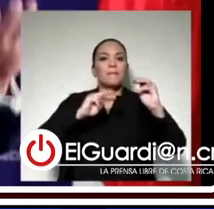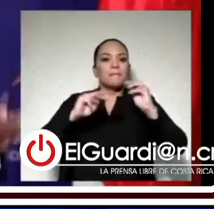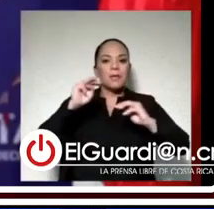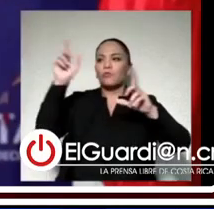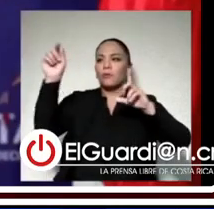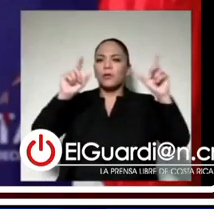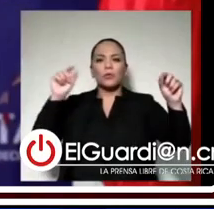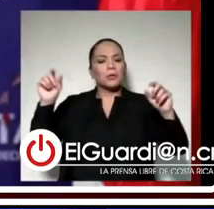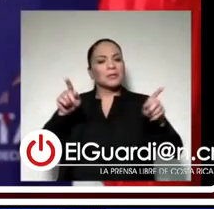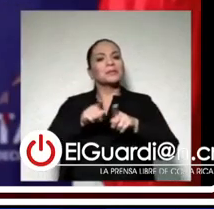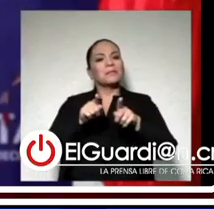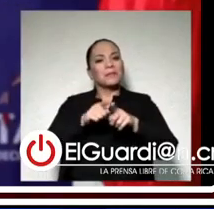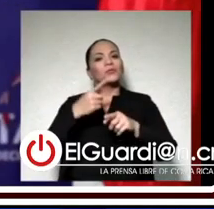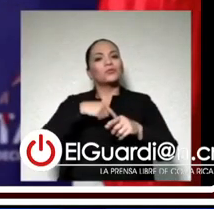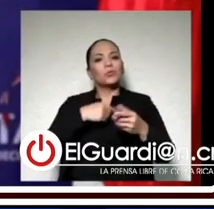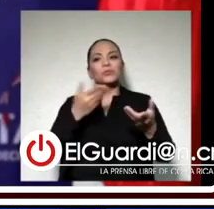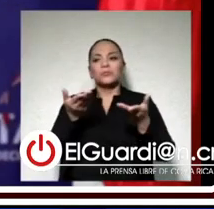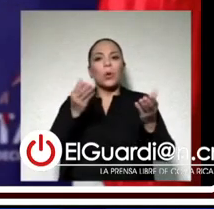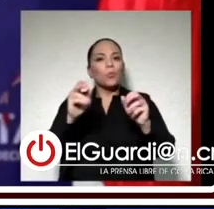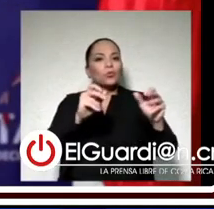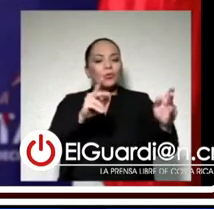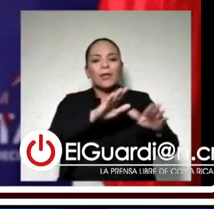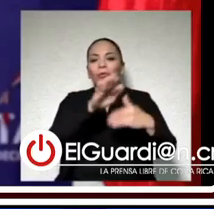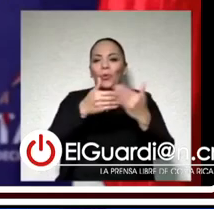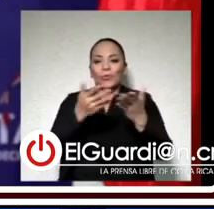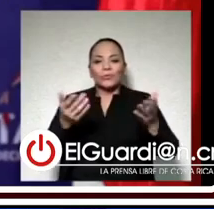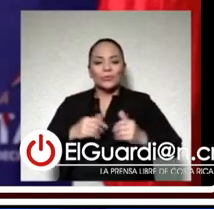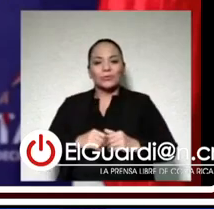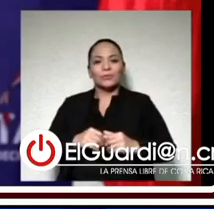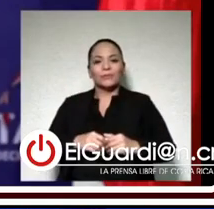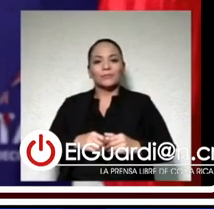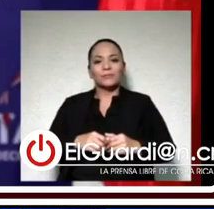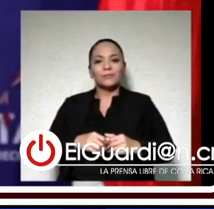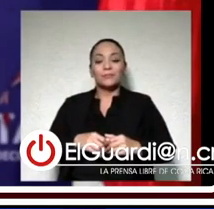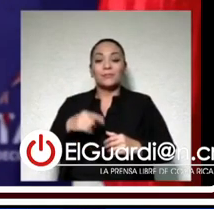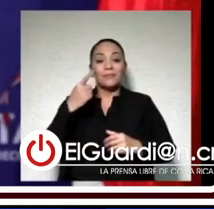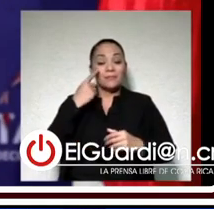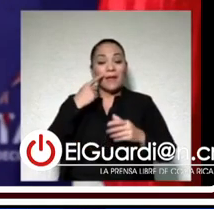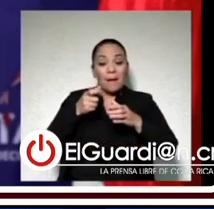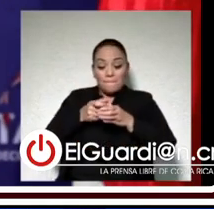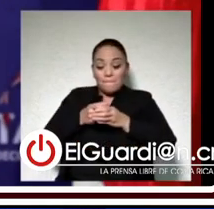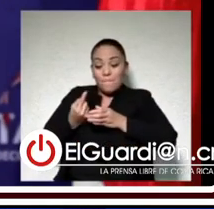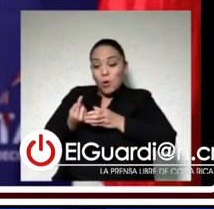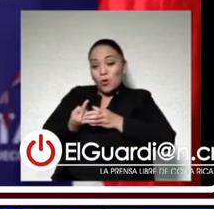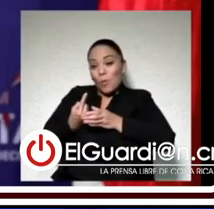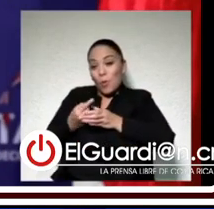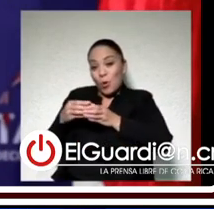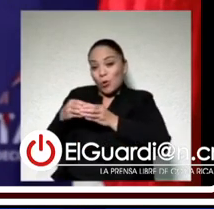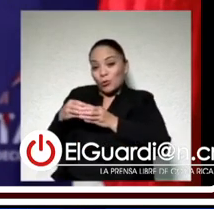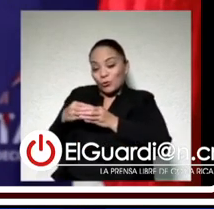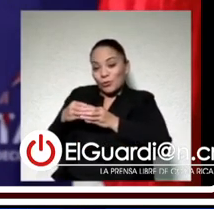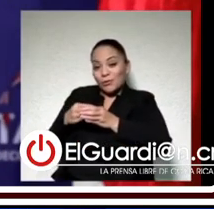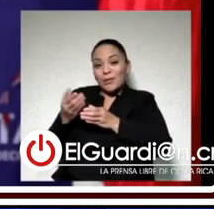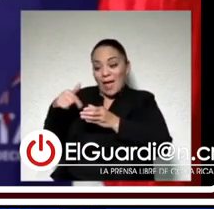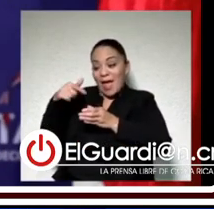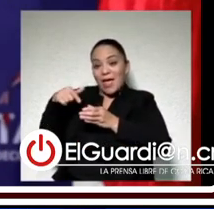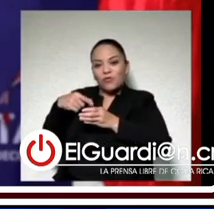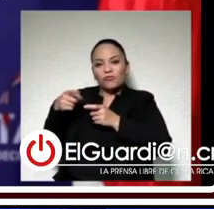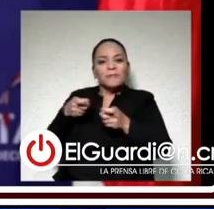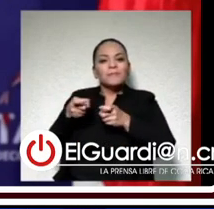estamos democratizando la pauta. No es que ya los monopolios con los que quitaban y ponían